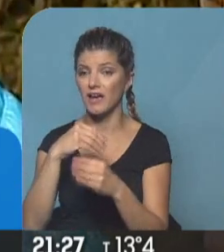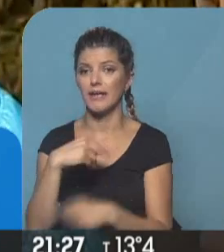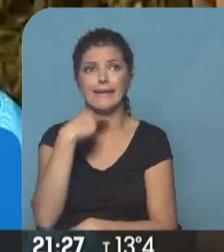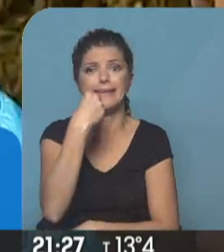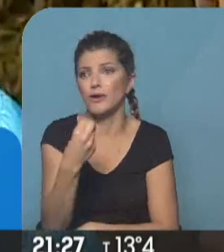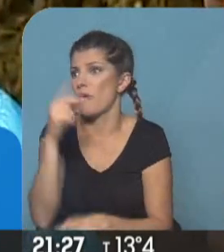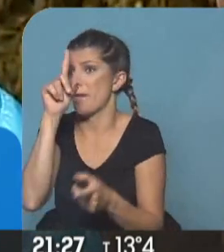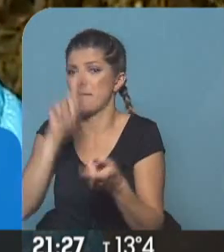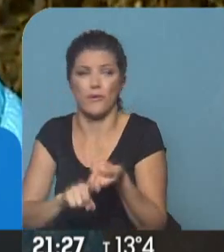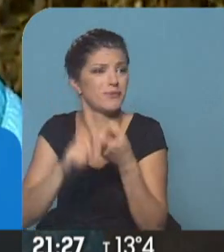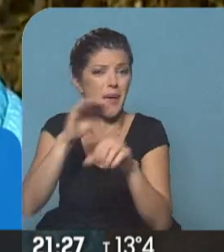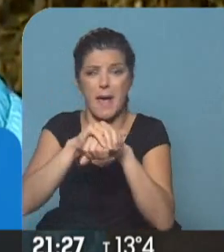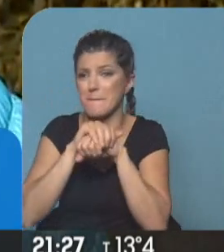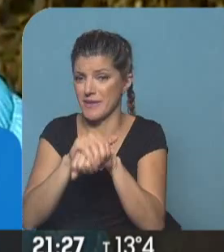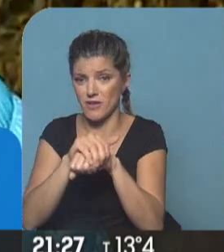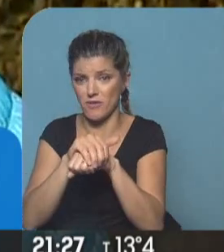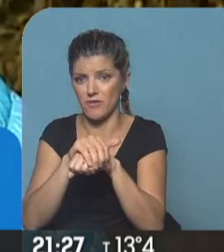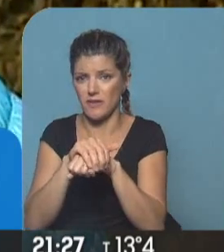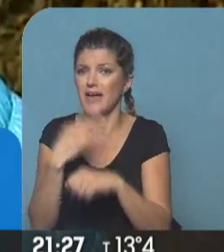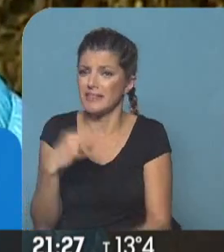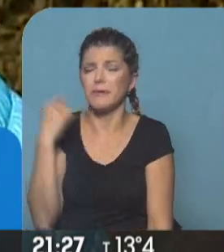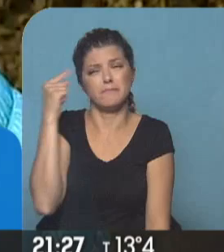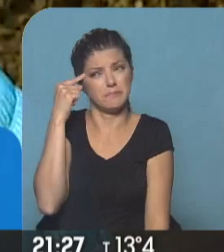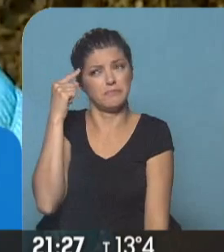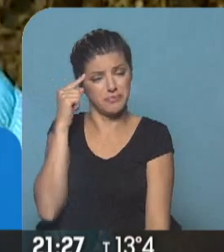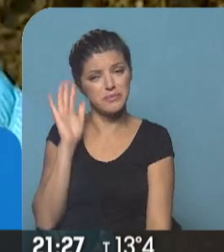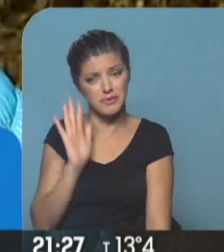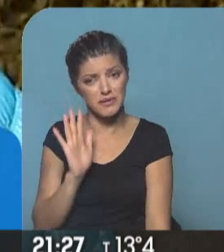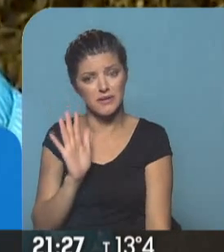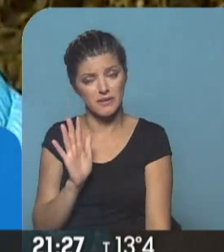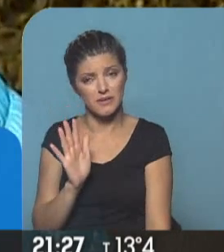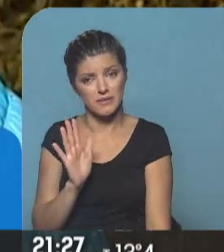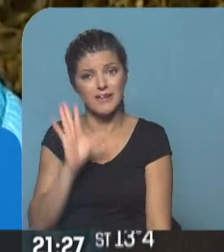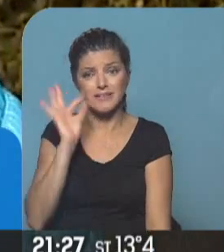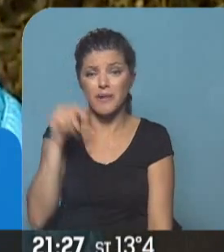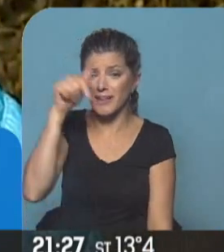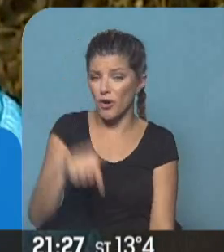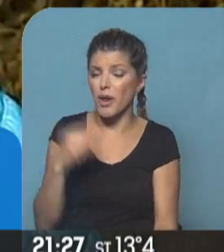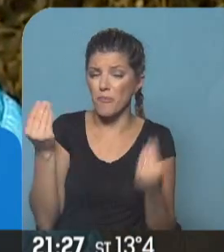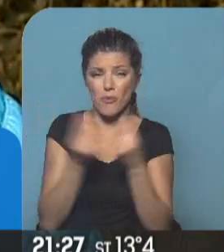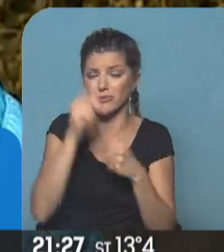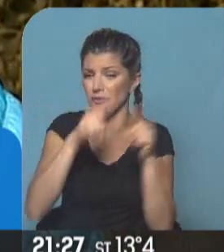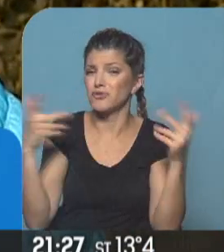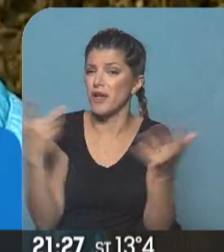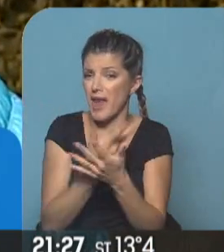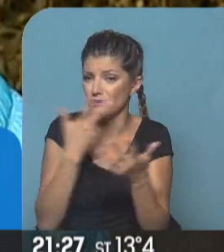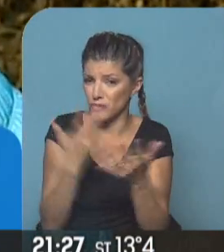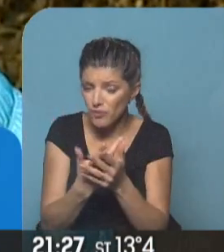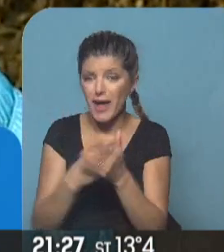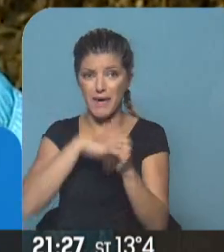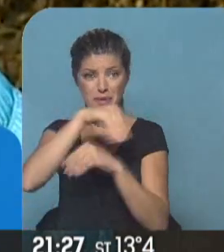hijos, esposa, amigos, o sea, tendrían que tener un poco de consideración y saber que hay gente sufriendo, nuestra